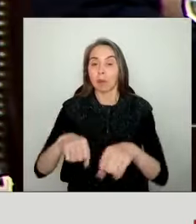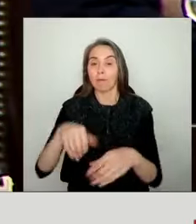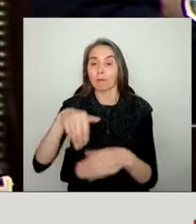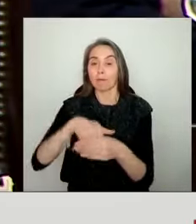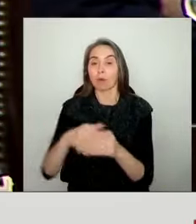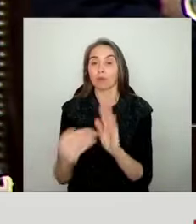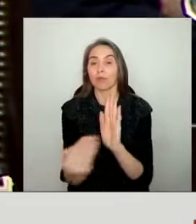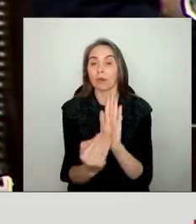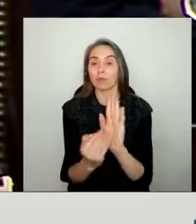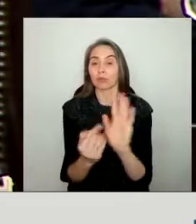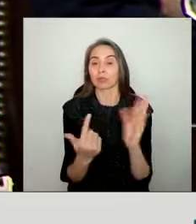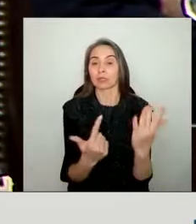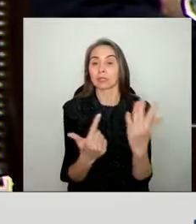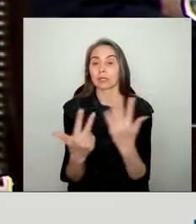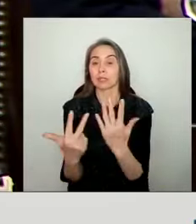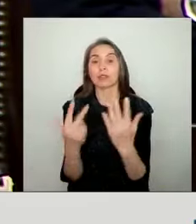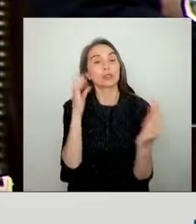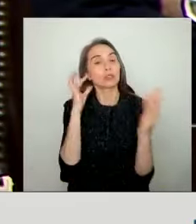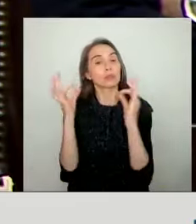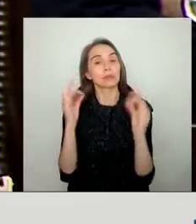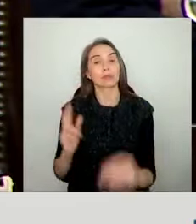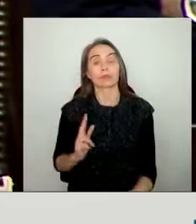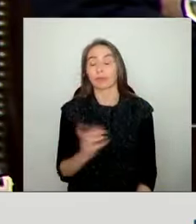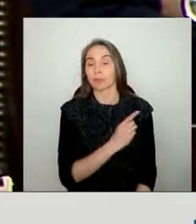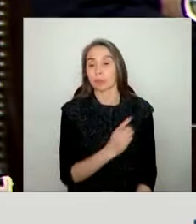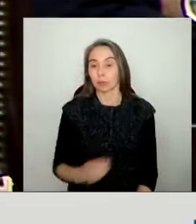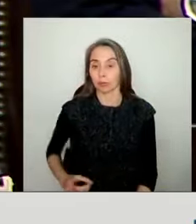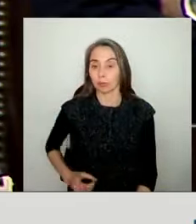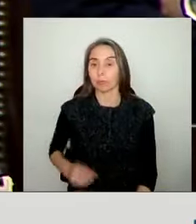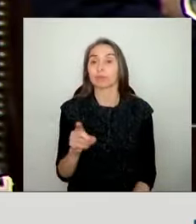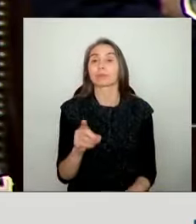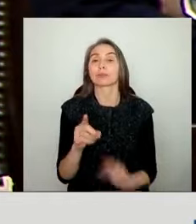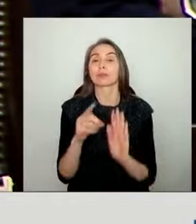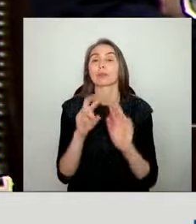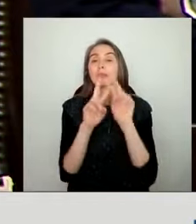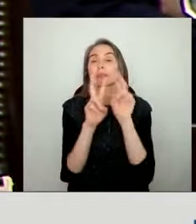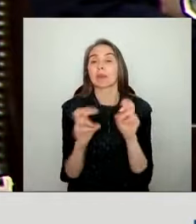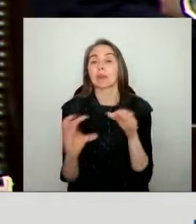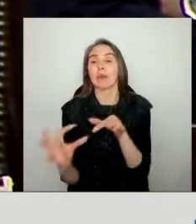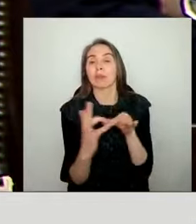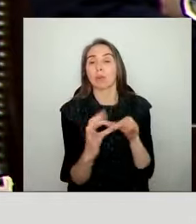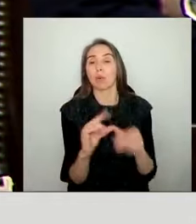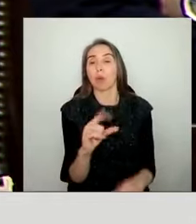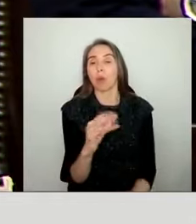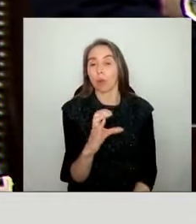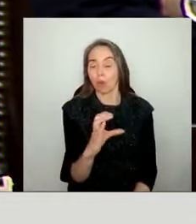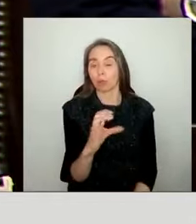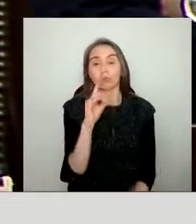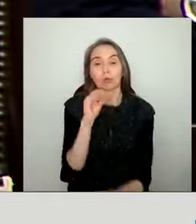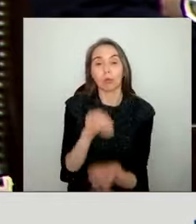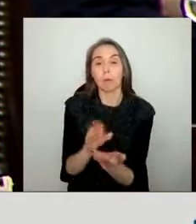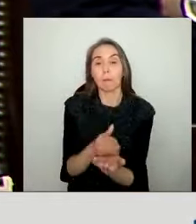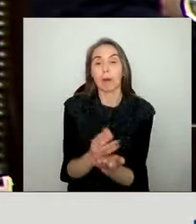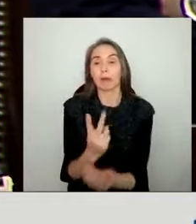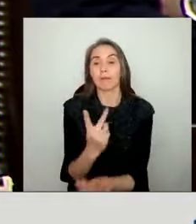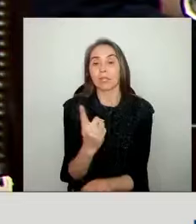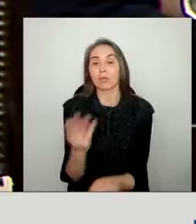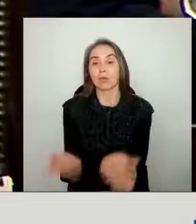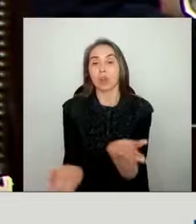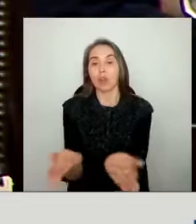78 diputadas y diputados por tratarse de una materia propia de Ley Orgánica constitucional y que consta en la página 21 del Comparado